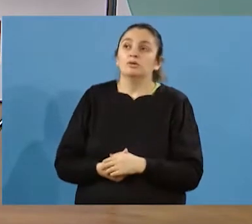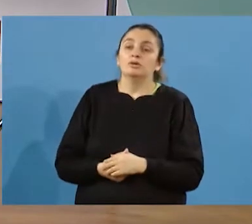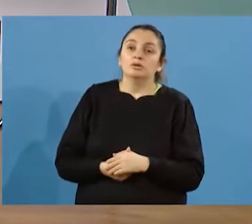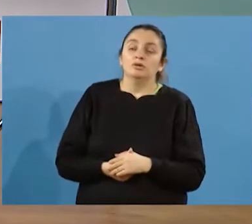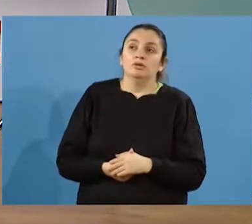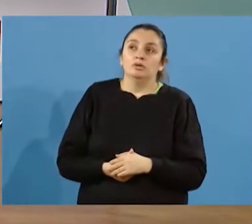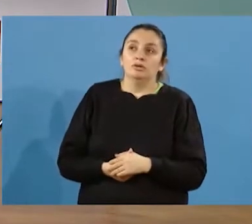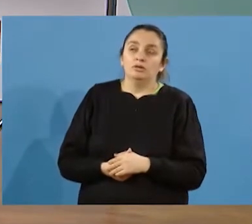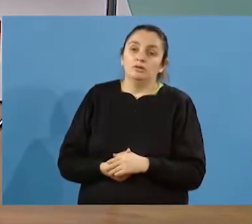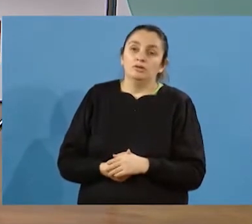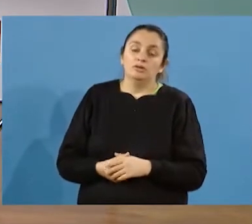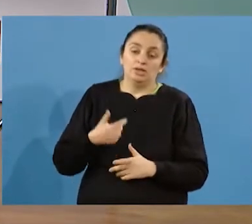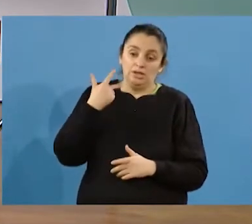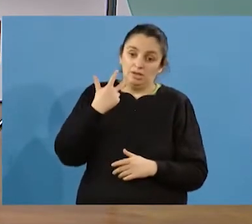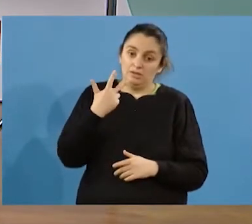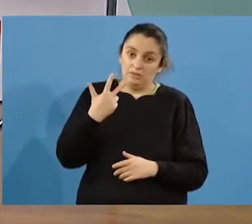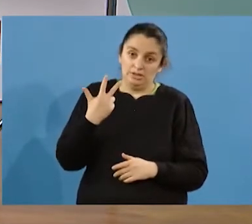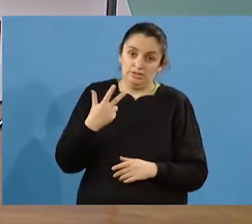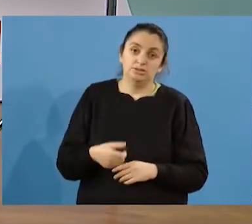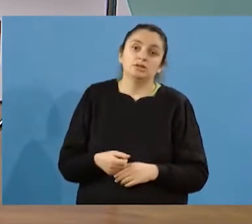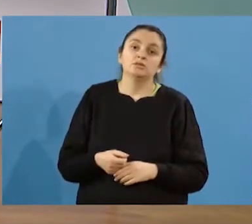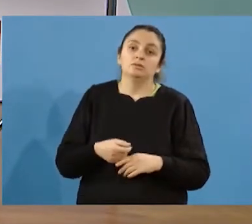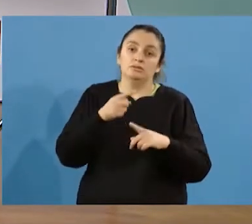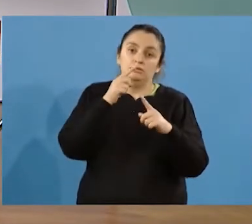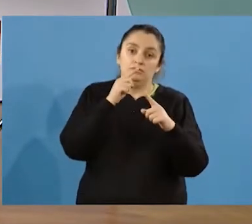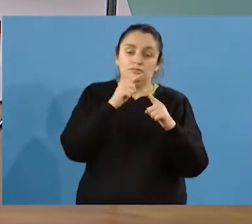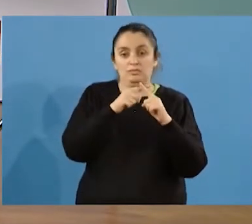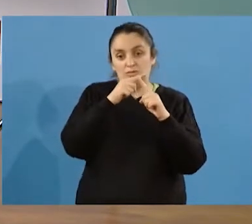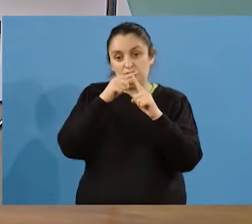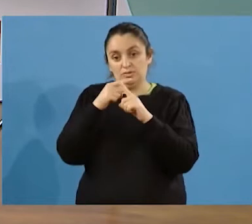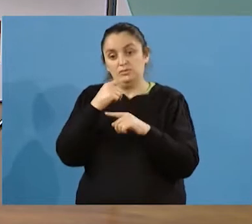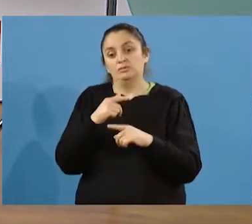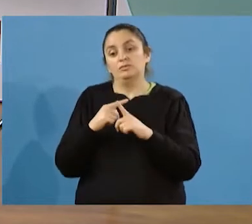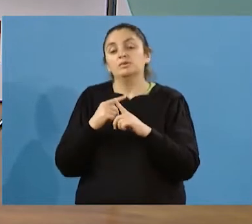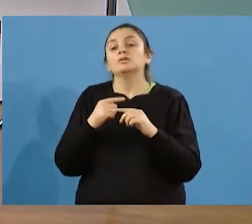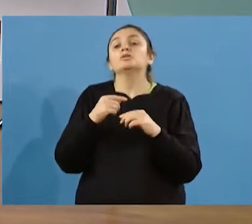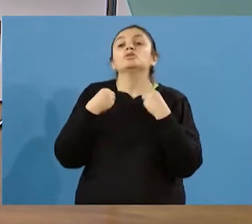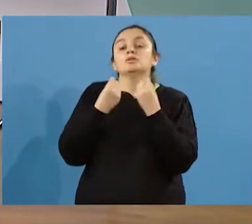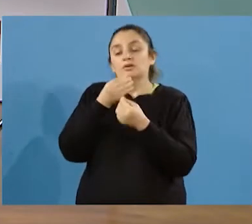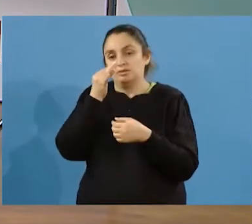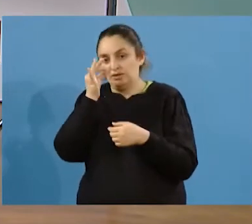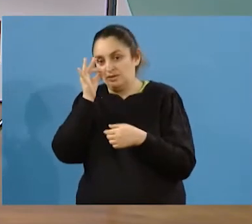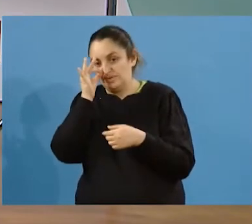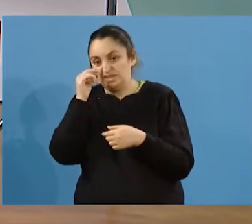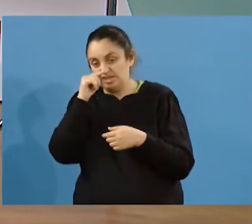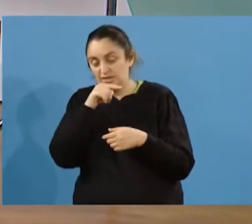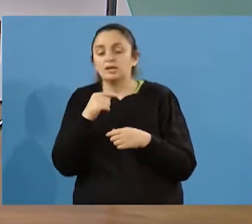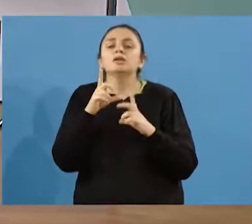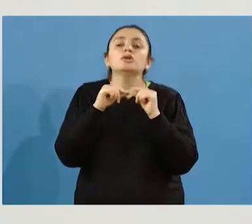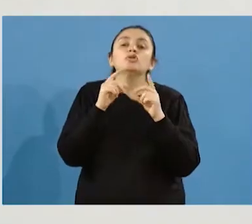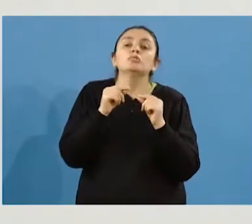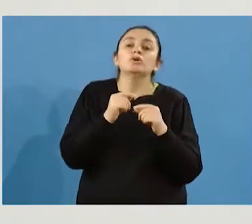multiplicado tres veces me de 27 entonces qué número al multiplicarlo a